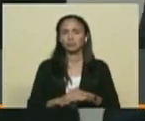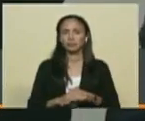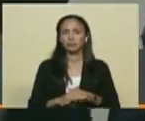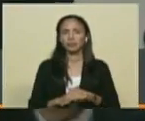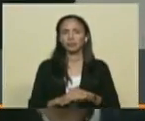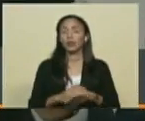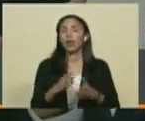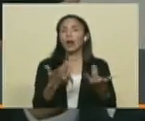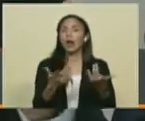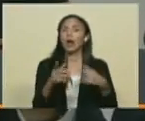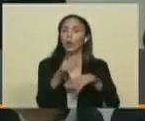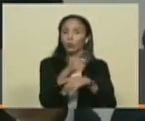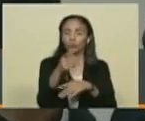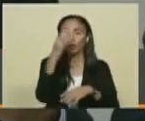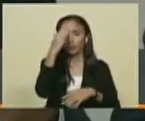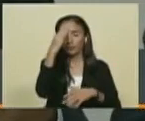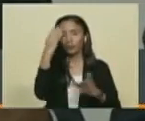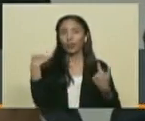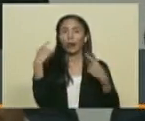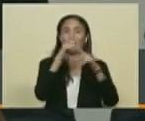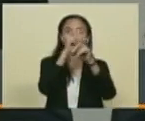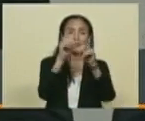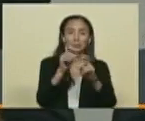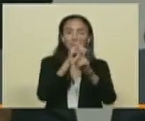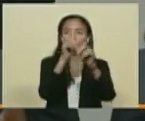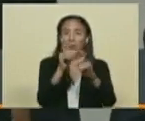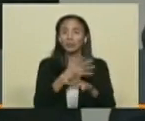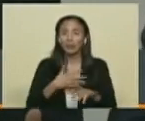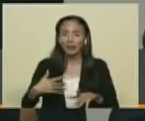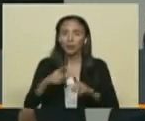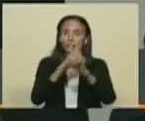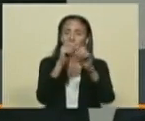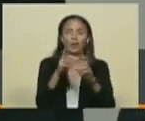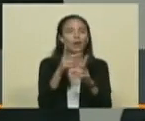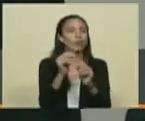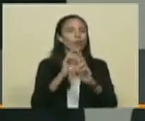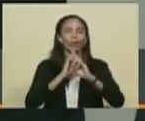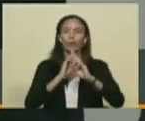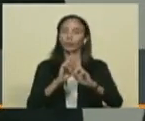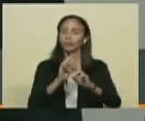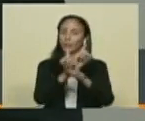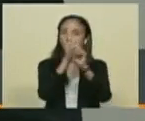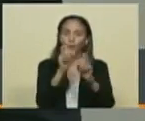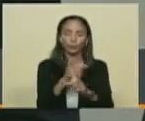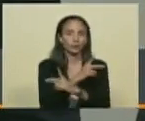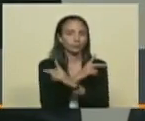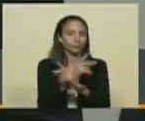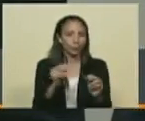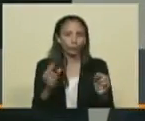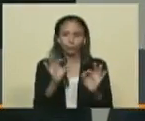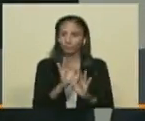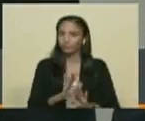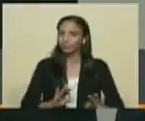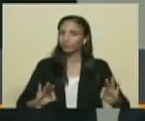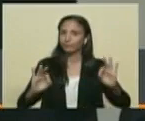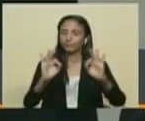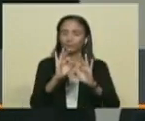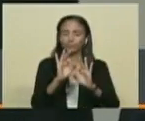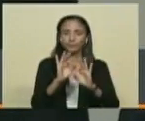para economizarle a usted de la inquietud de hacer preguntas, queremos decirle que no vamos a responder preguntas en